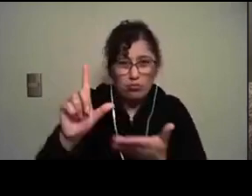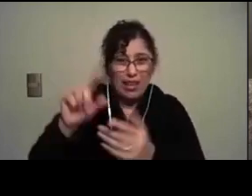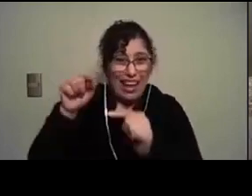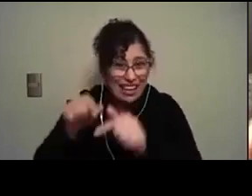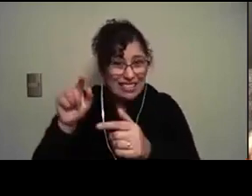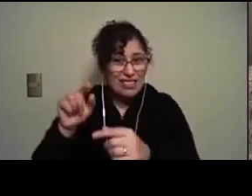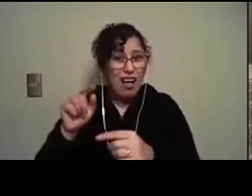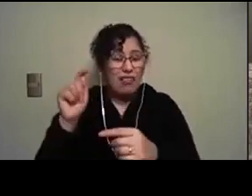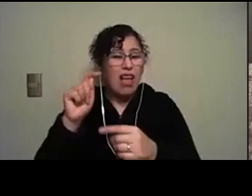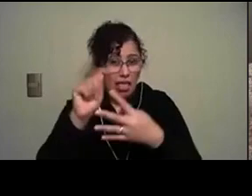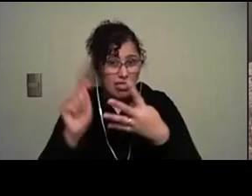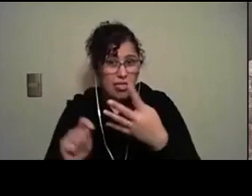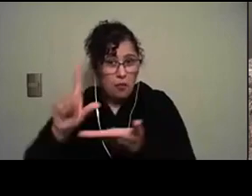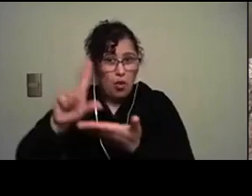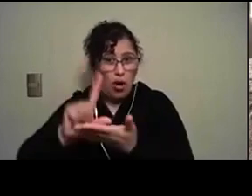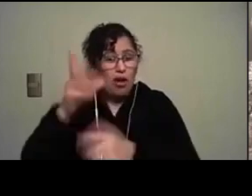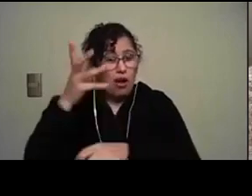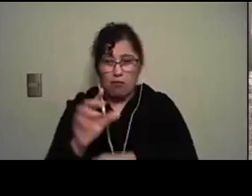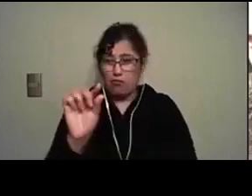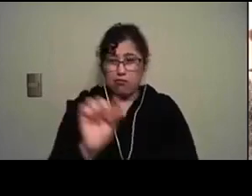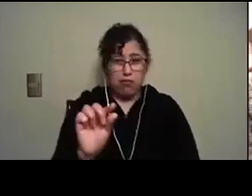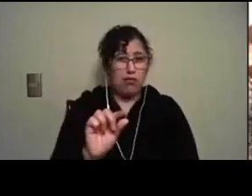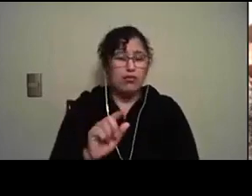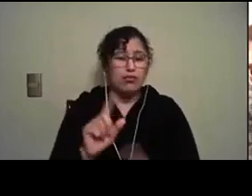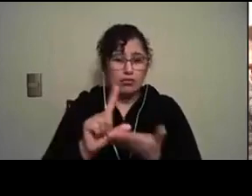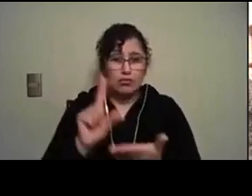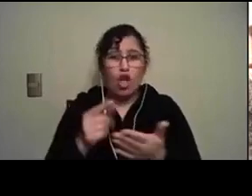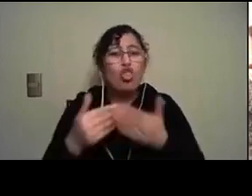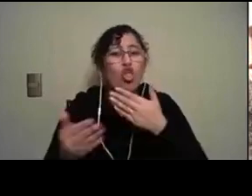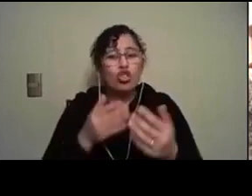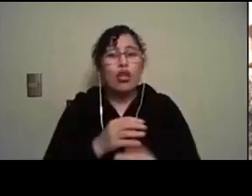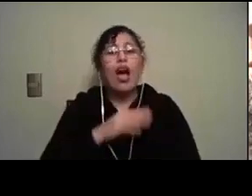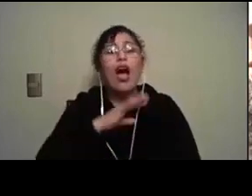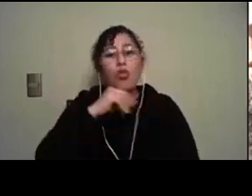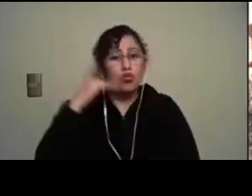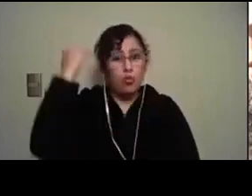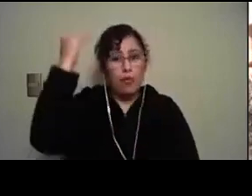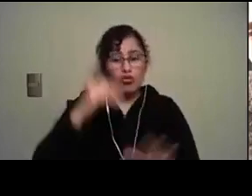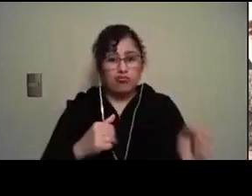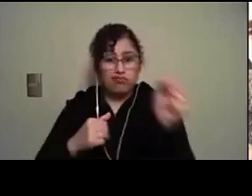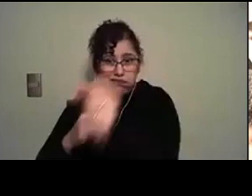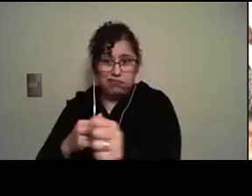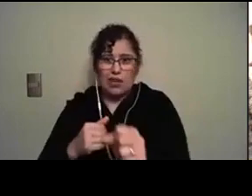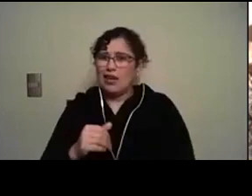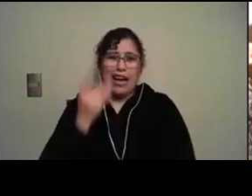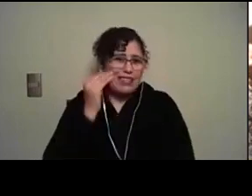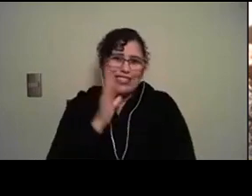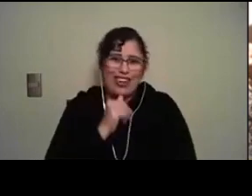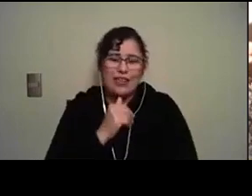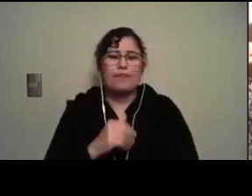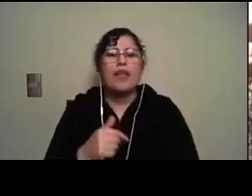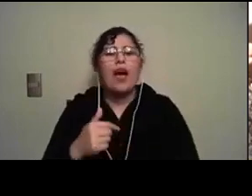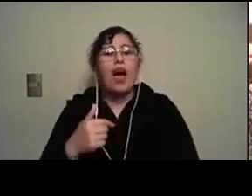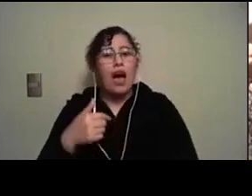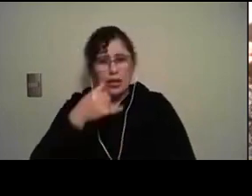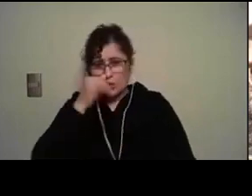porque sobre todo en la región de los lagos, no sé en el resto de las regiones, pero acá hay mucha carencia de eso. ¿Por qué lo digo? Porque hace un tiempo